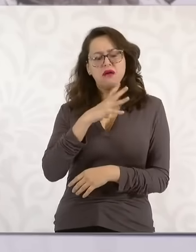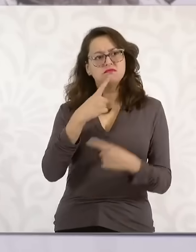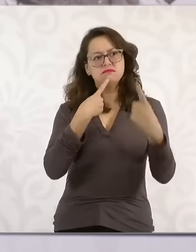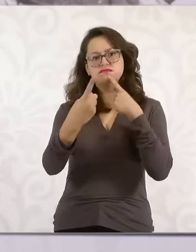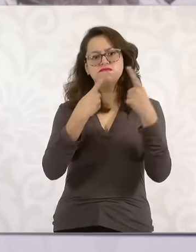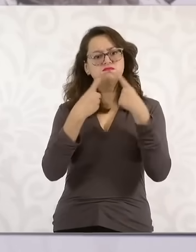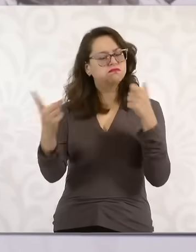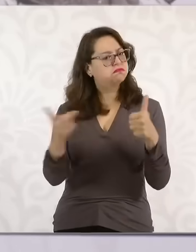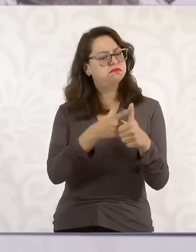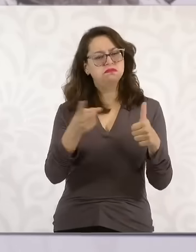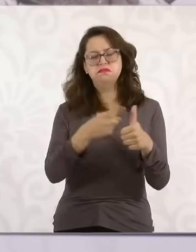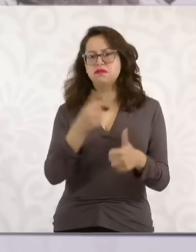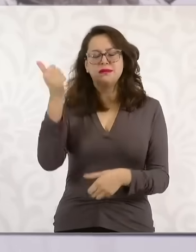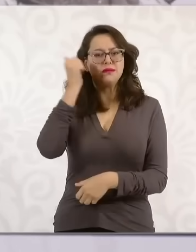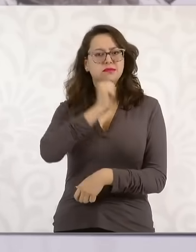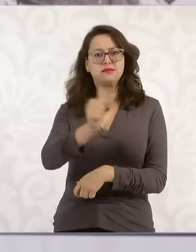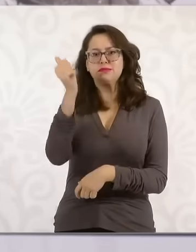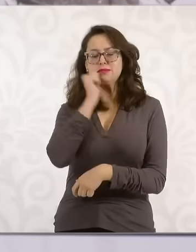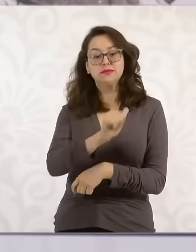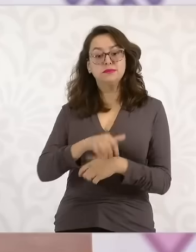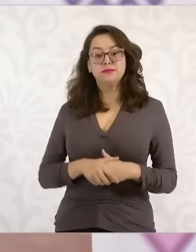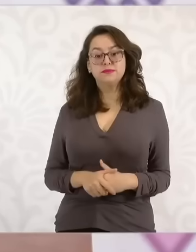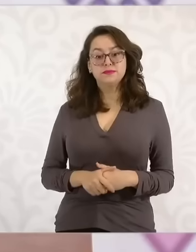diálogo. Y